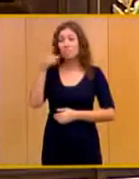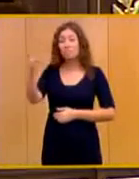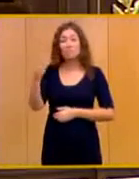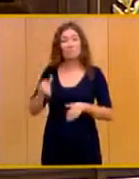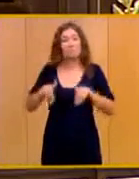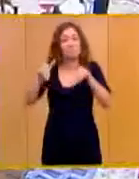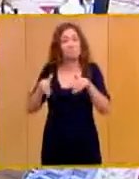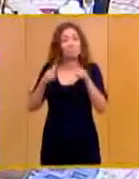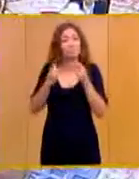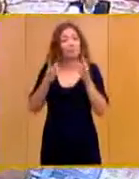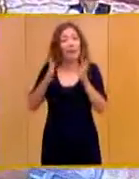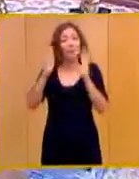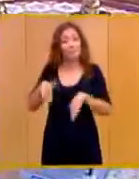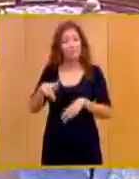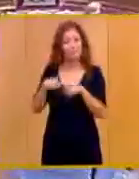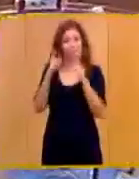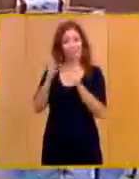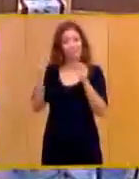las elecciones.